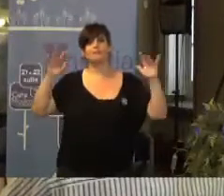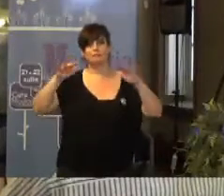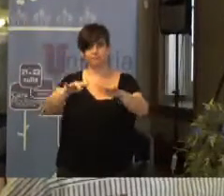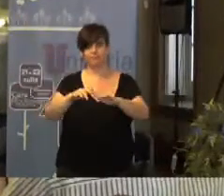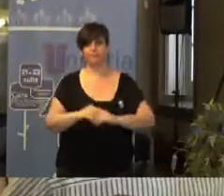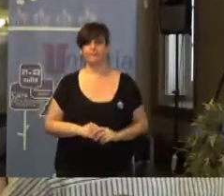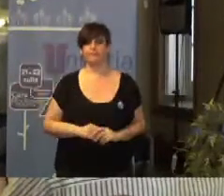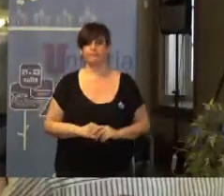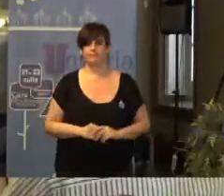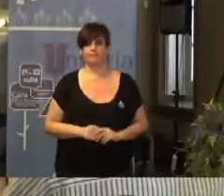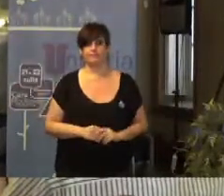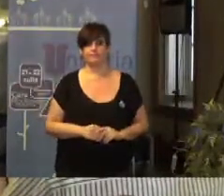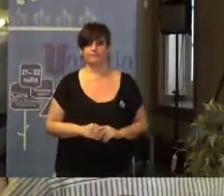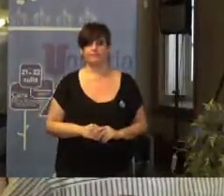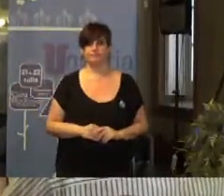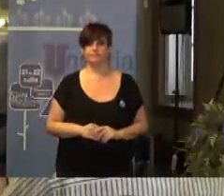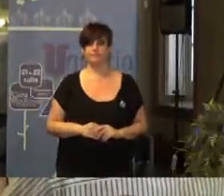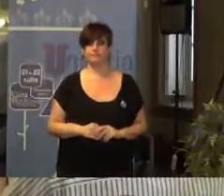clase política.